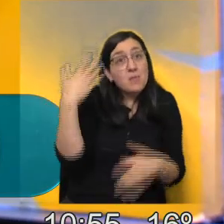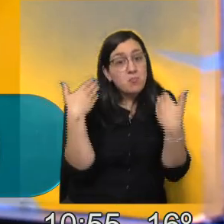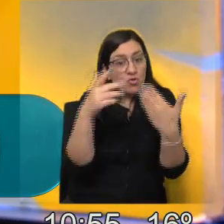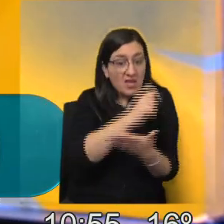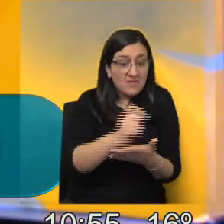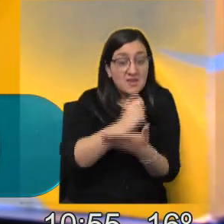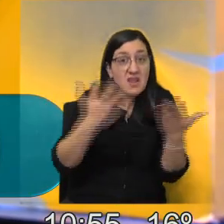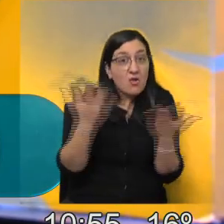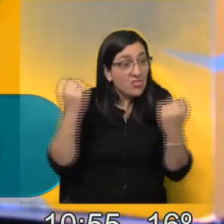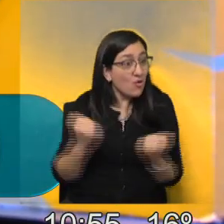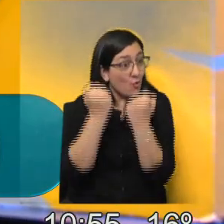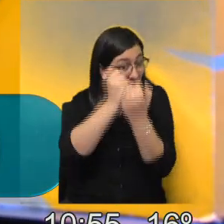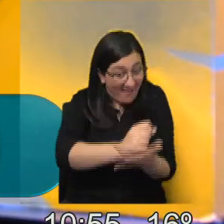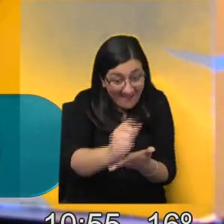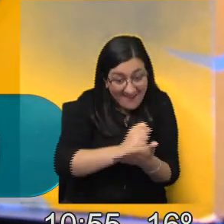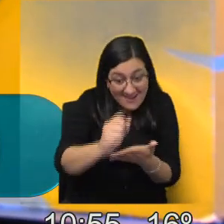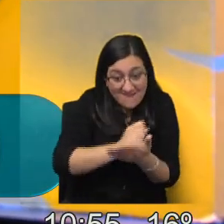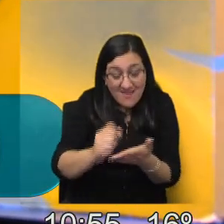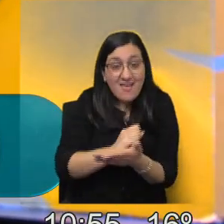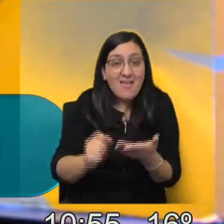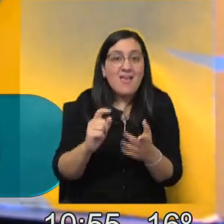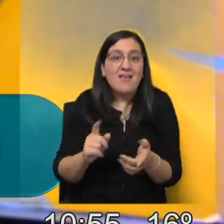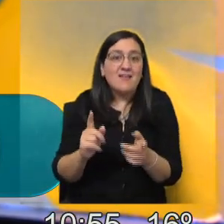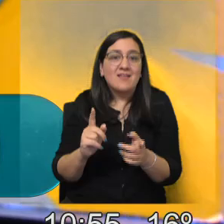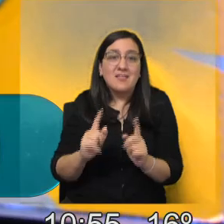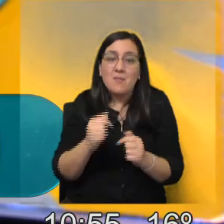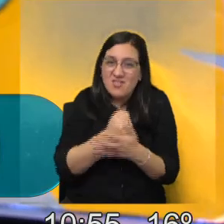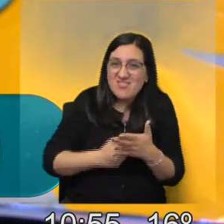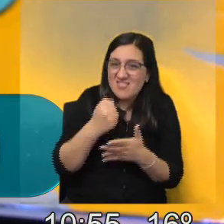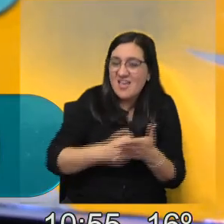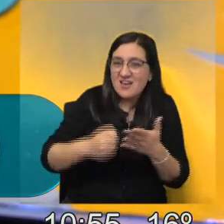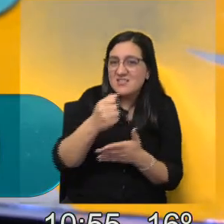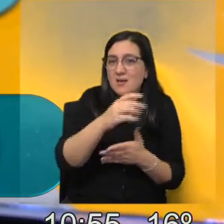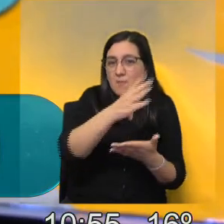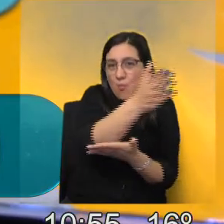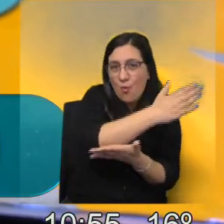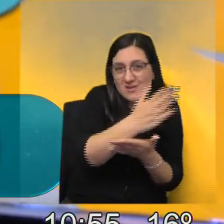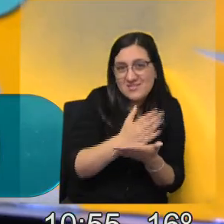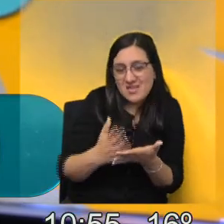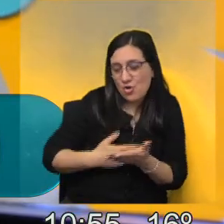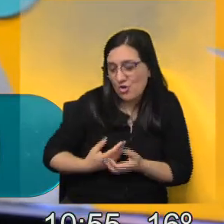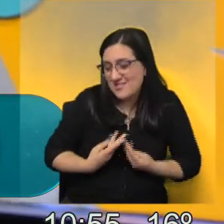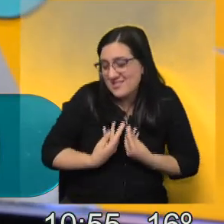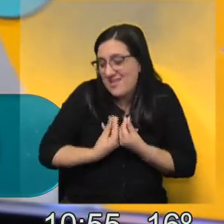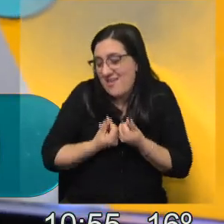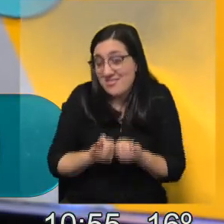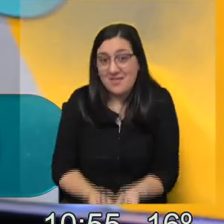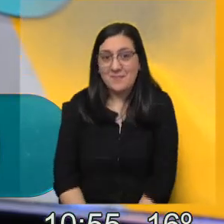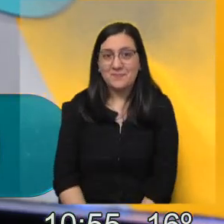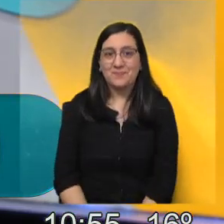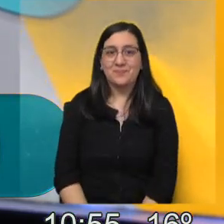de repente no solo consume, sino que también puede intentar escribir, intentar expresar lo que siente, lo que piensa a través de la poesía?